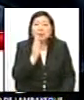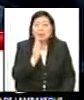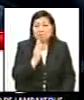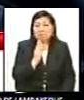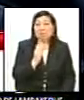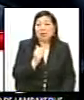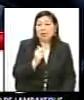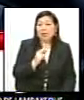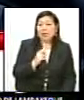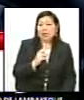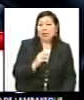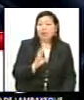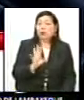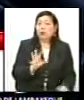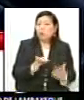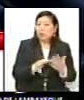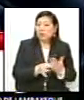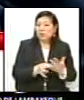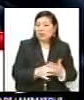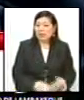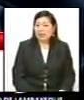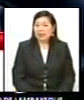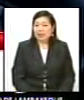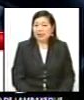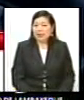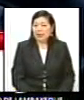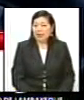reserva bursátil a él y a su esposa.